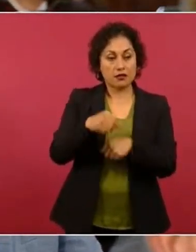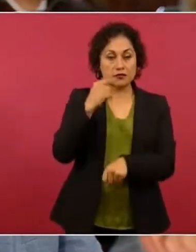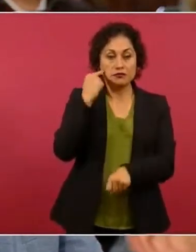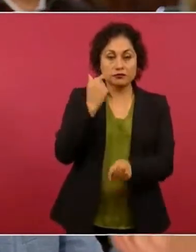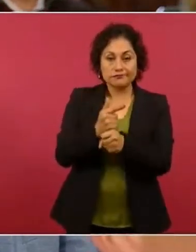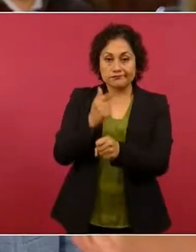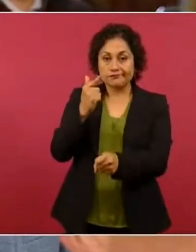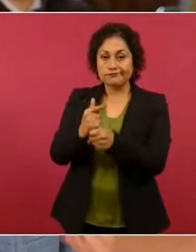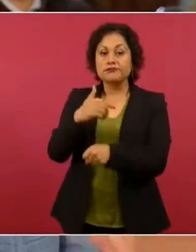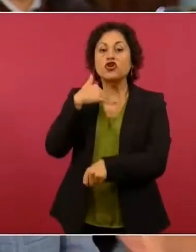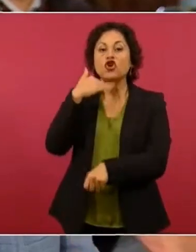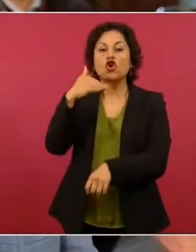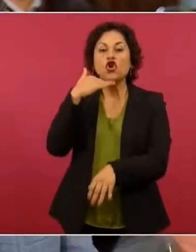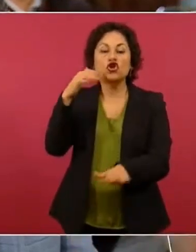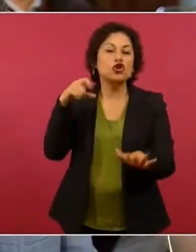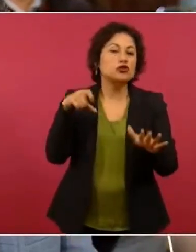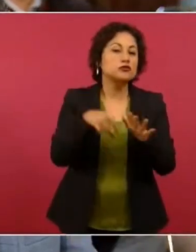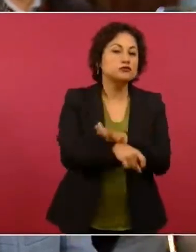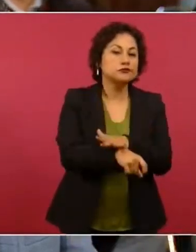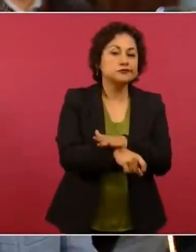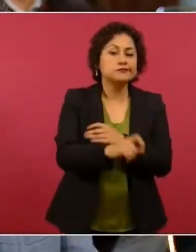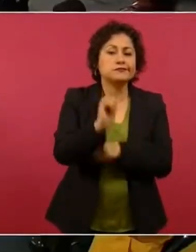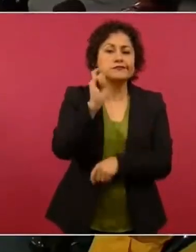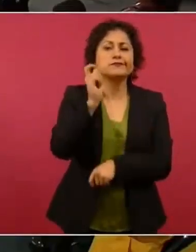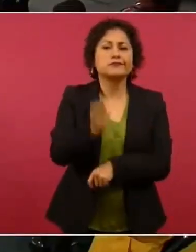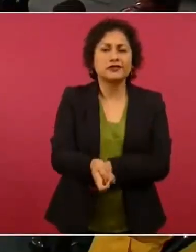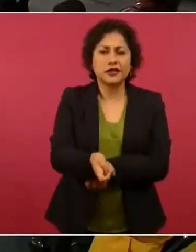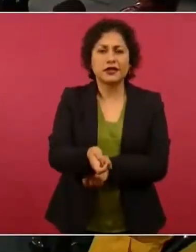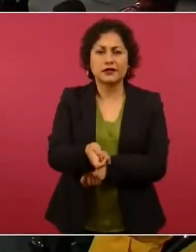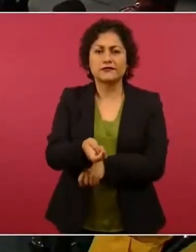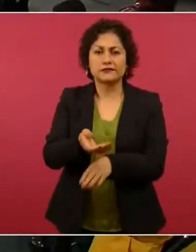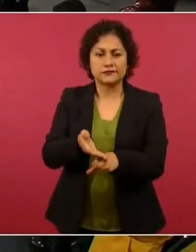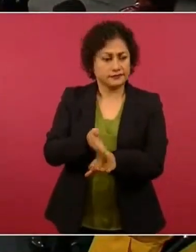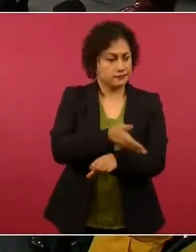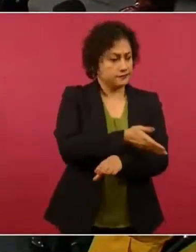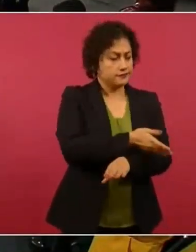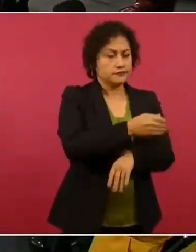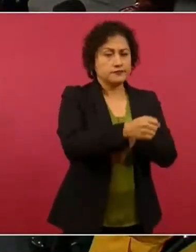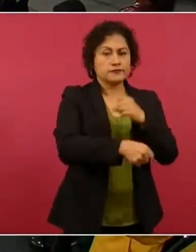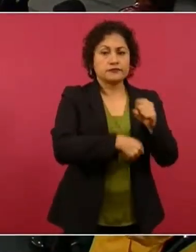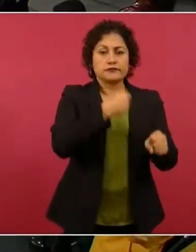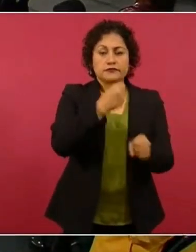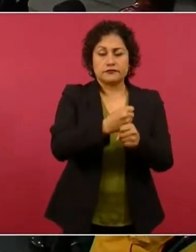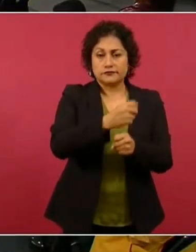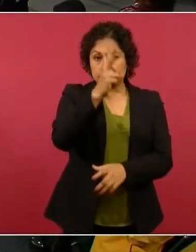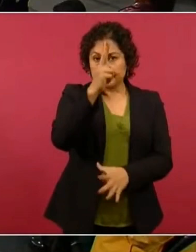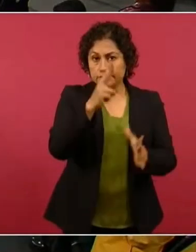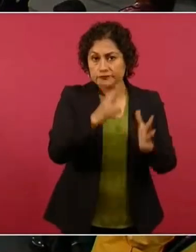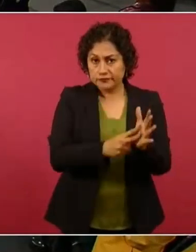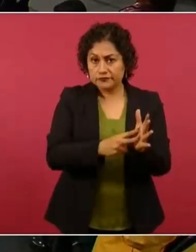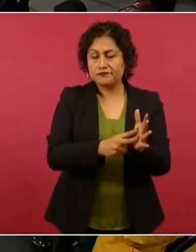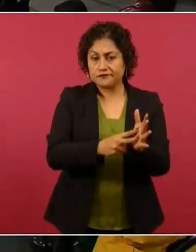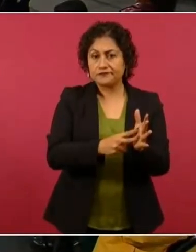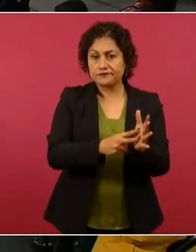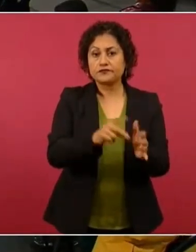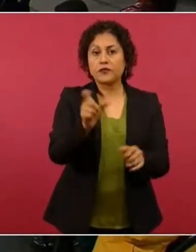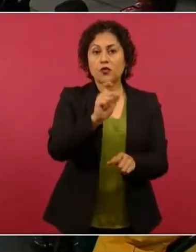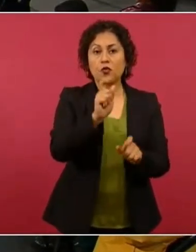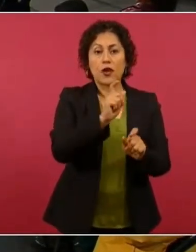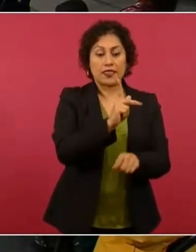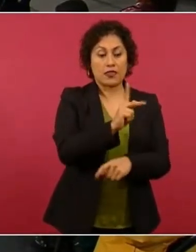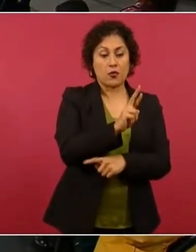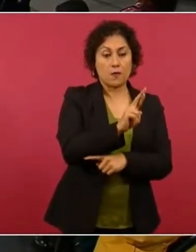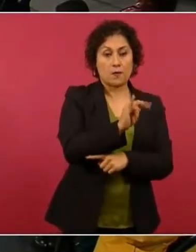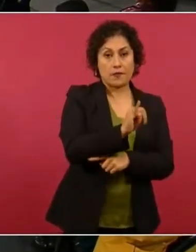que la alternancia en el 2000 en el año 2000 cuando pues se da la estafeta el pri